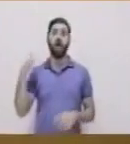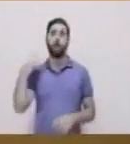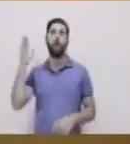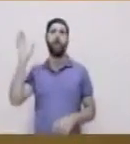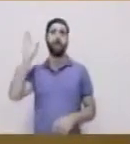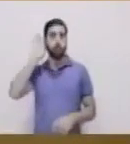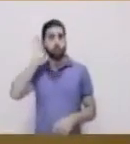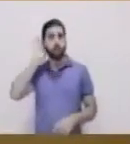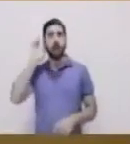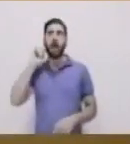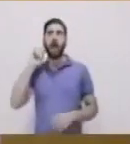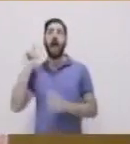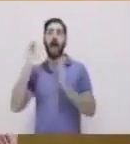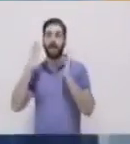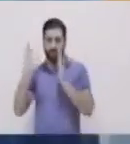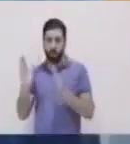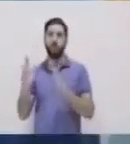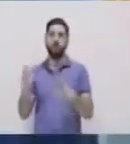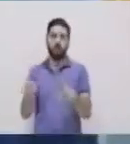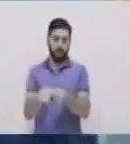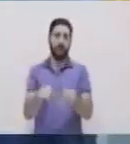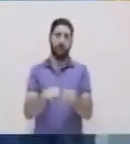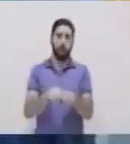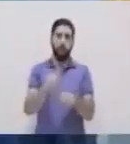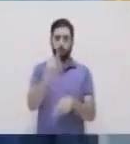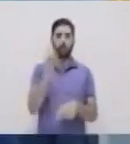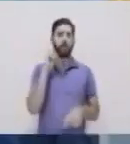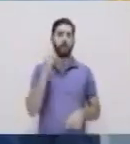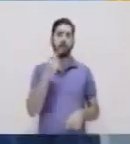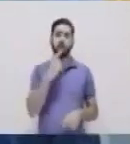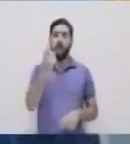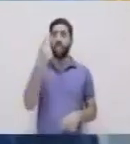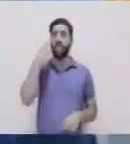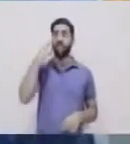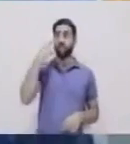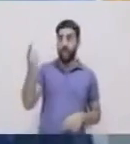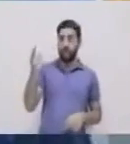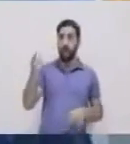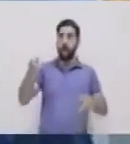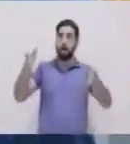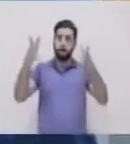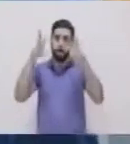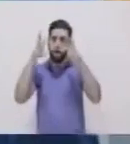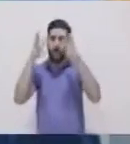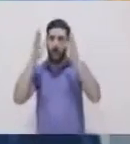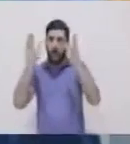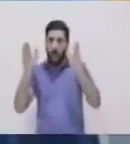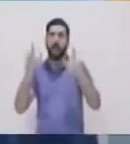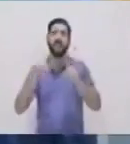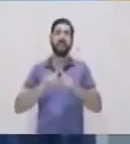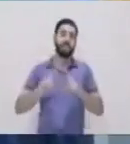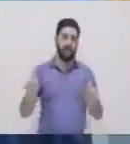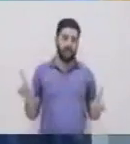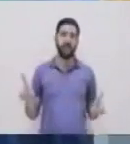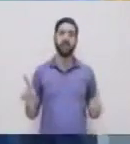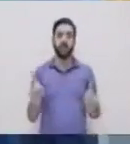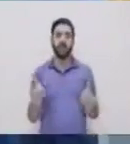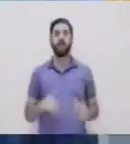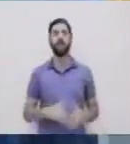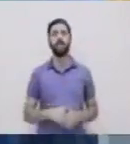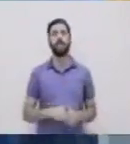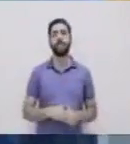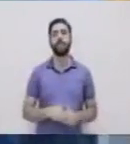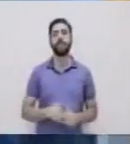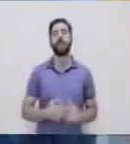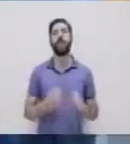estamos prestando atención. Definitivamente, entonces esa habilidad también nosotros tenemos que tenerla muy presente al momento de